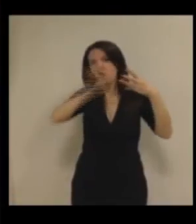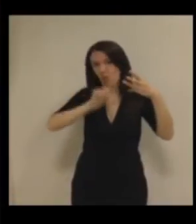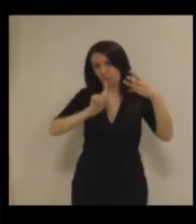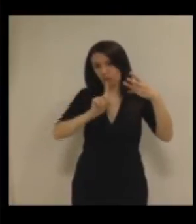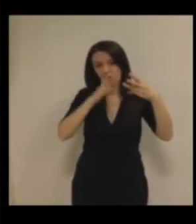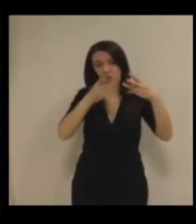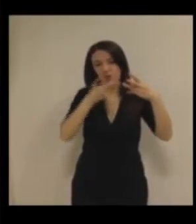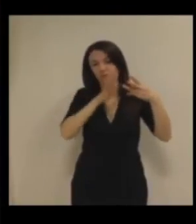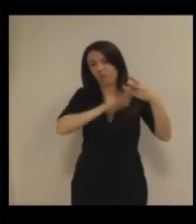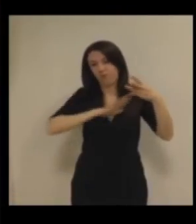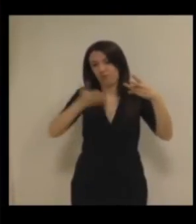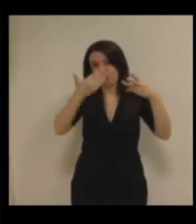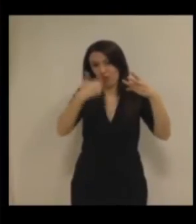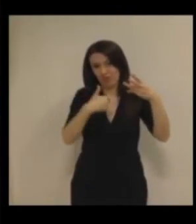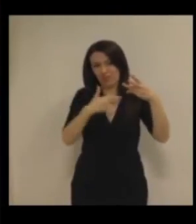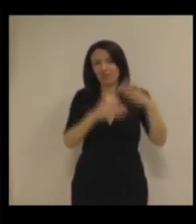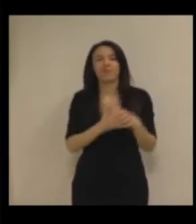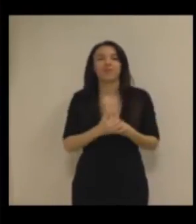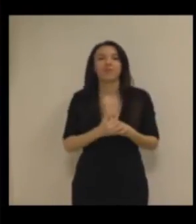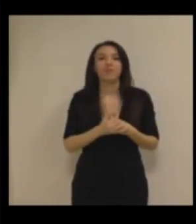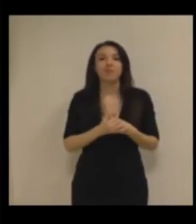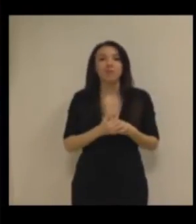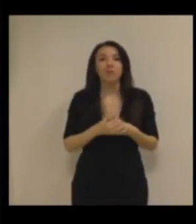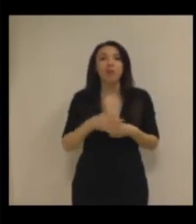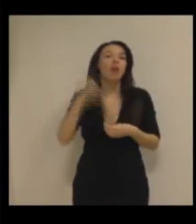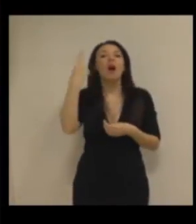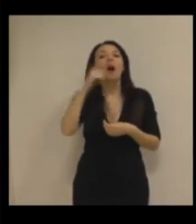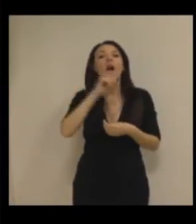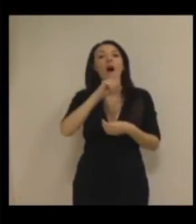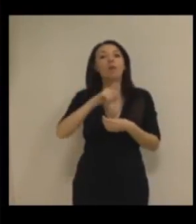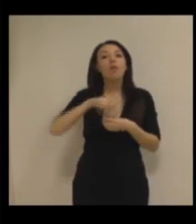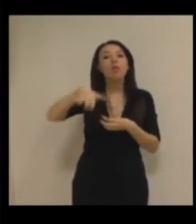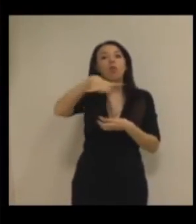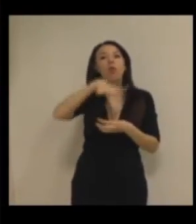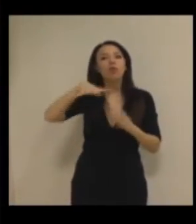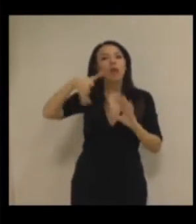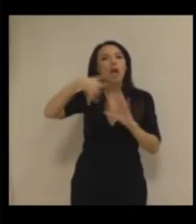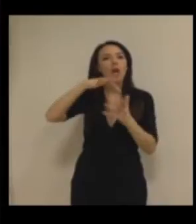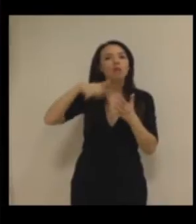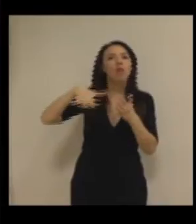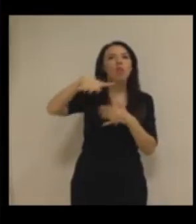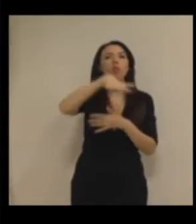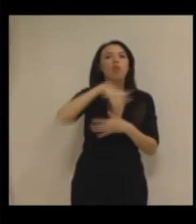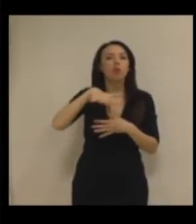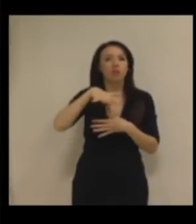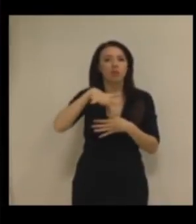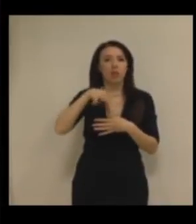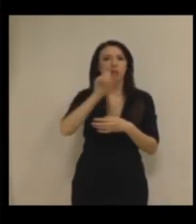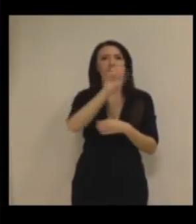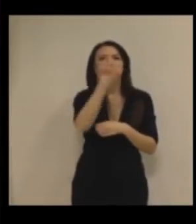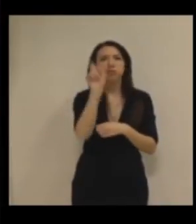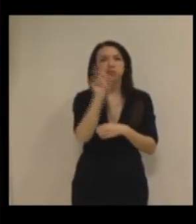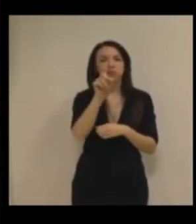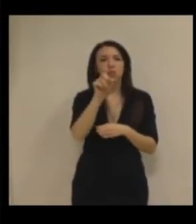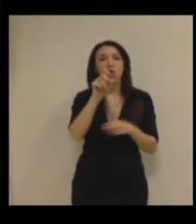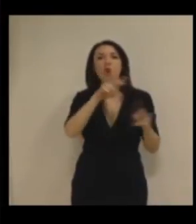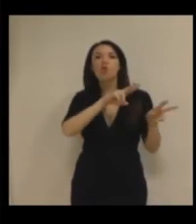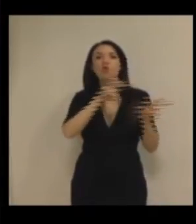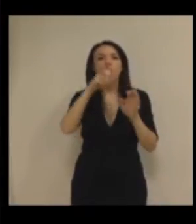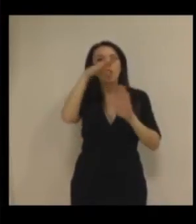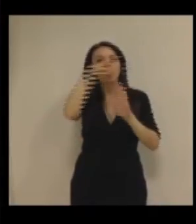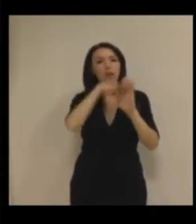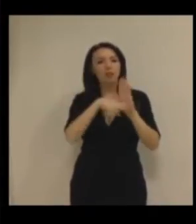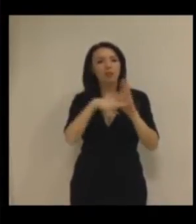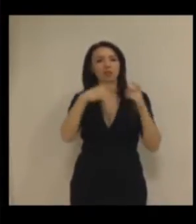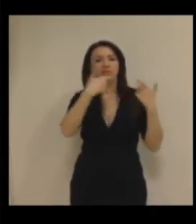están. Nos ubicamos geográficamente lo que tenemos y encontraremos nueve categorías en las que hemos